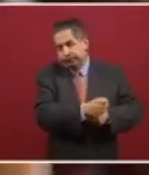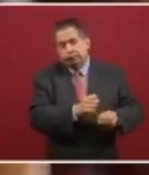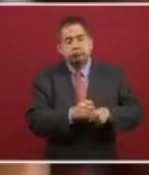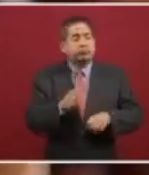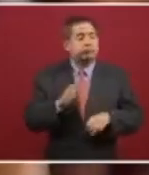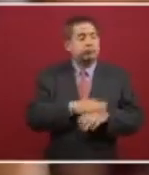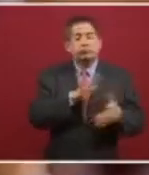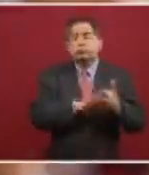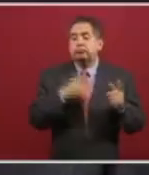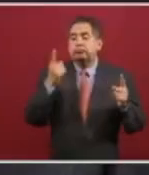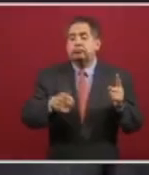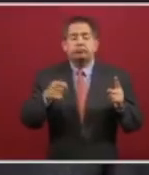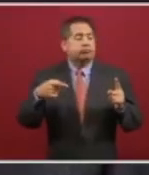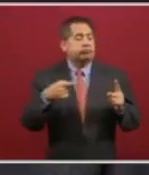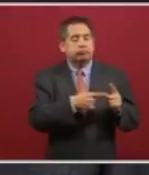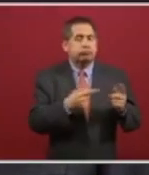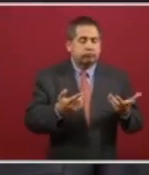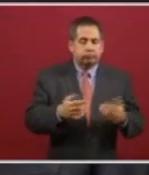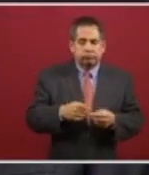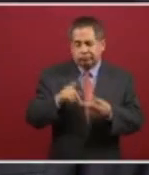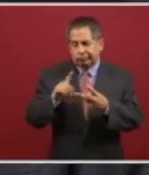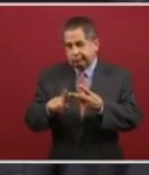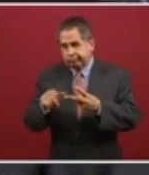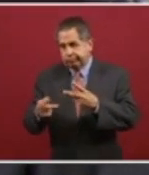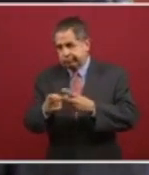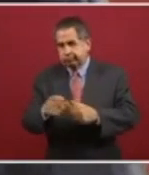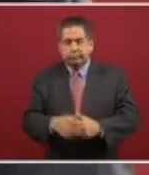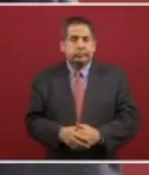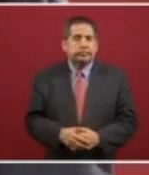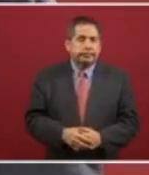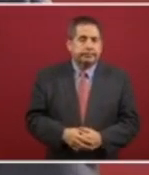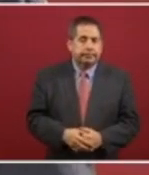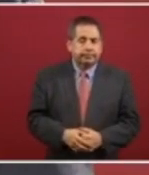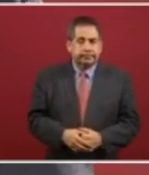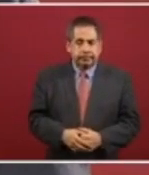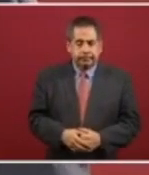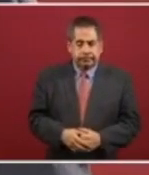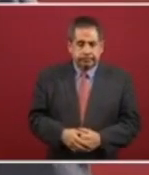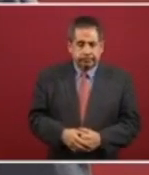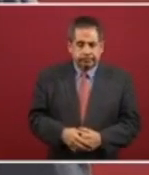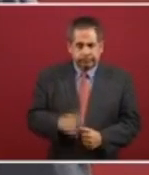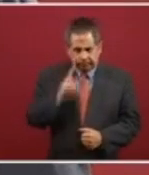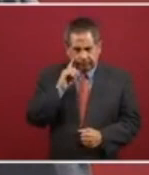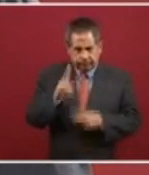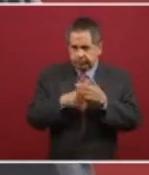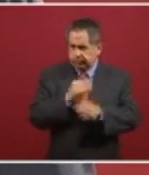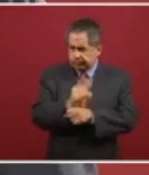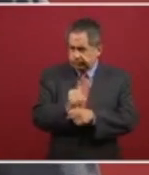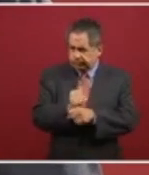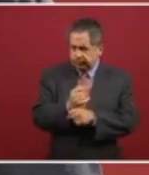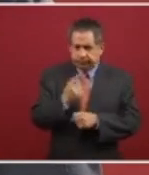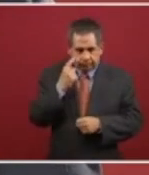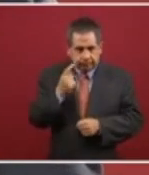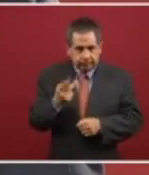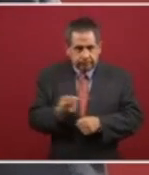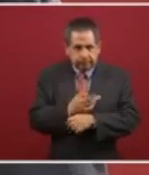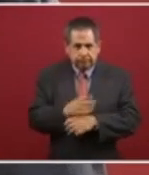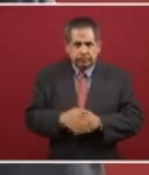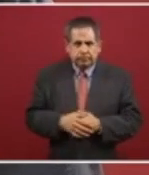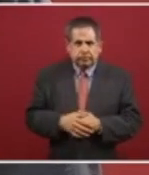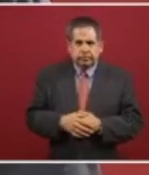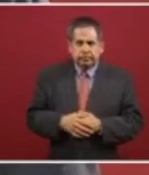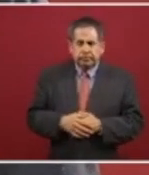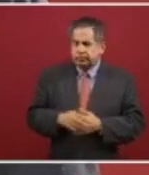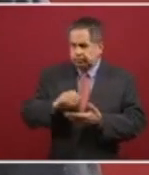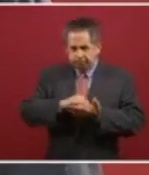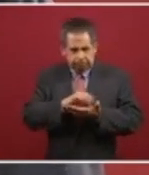consigna? Y ahorita le hago la segunda pregunta, por favor. Sí, pues se investiga el caso, se